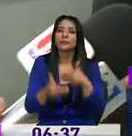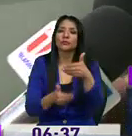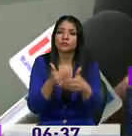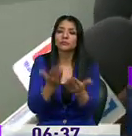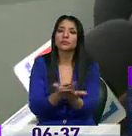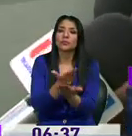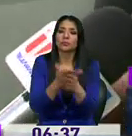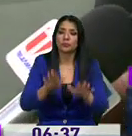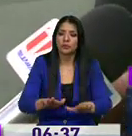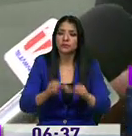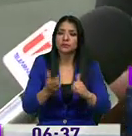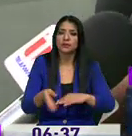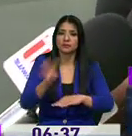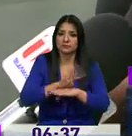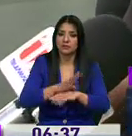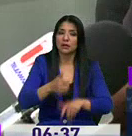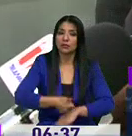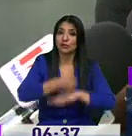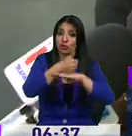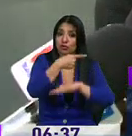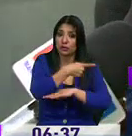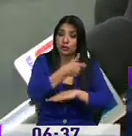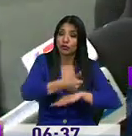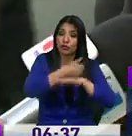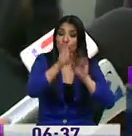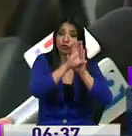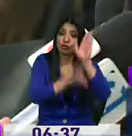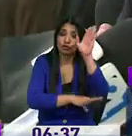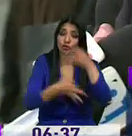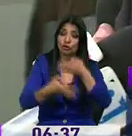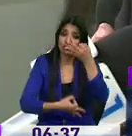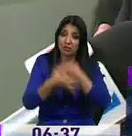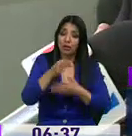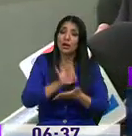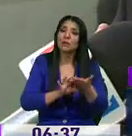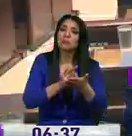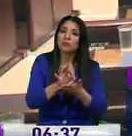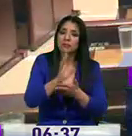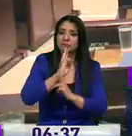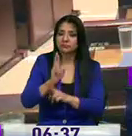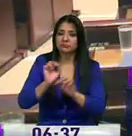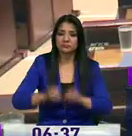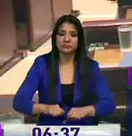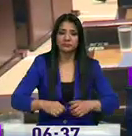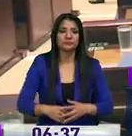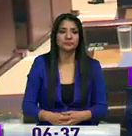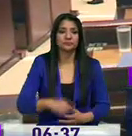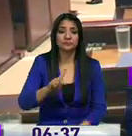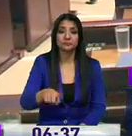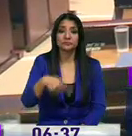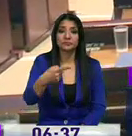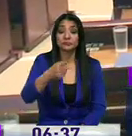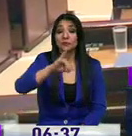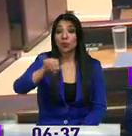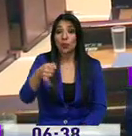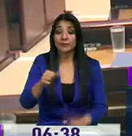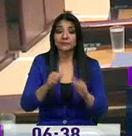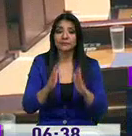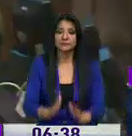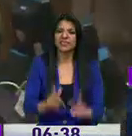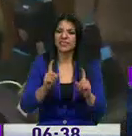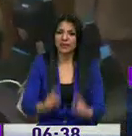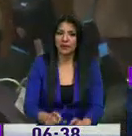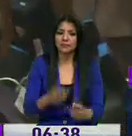plantearemos desde la asamblea hacia la corte para que nos pueda dar su dictamen al respecto hasta el próximo jueves los legisladores deberán